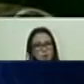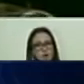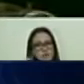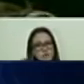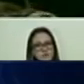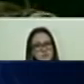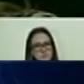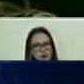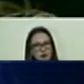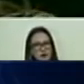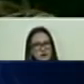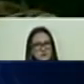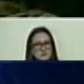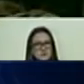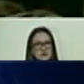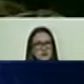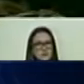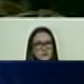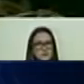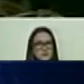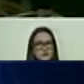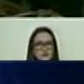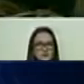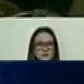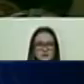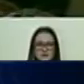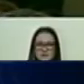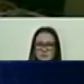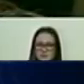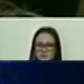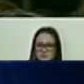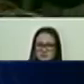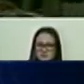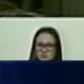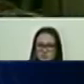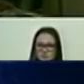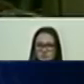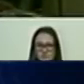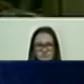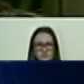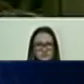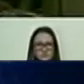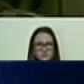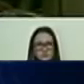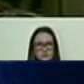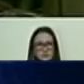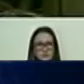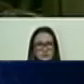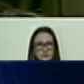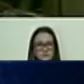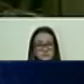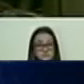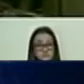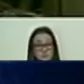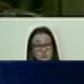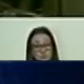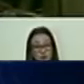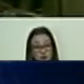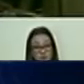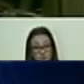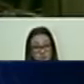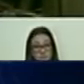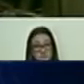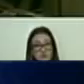se pronunció ayer, con respecto a la situación interna de Venezuela? Usted usted acaba de señalar que